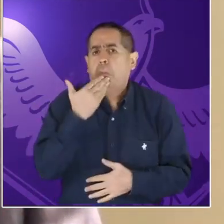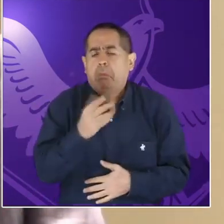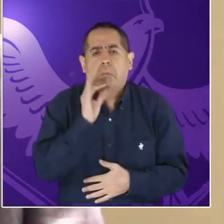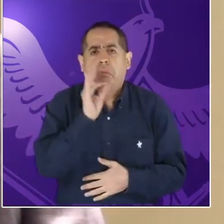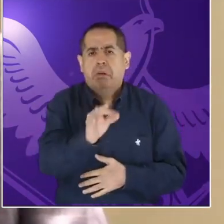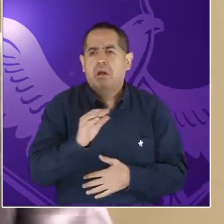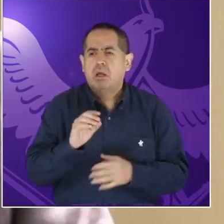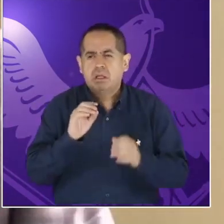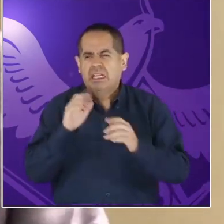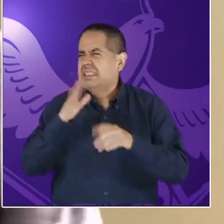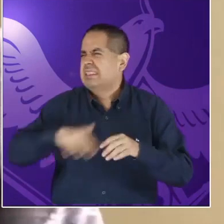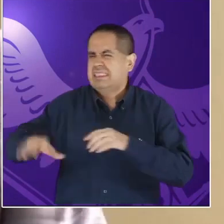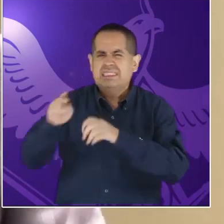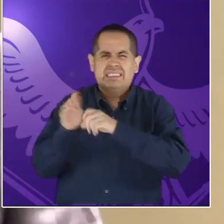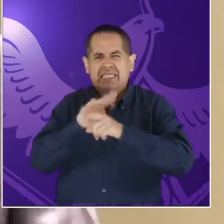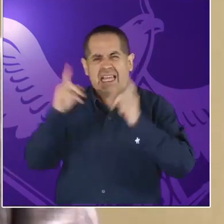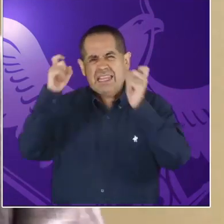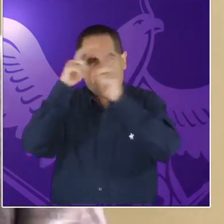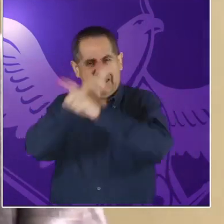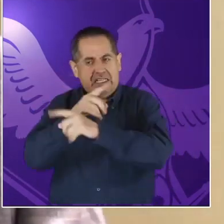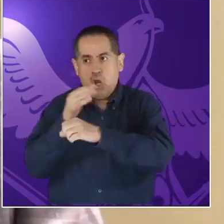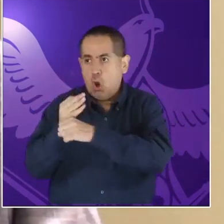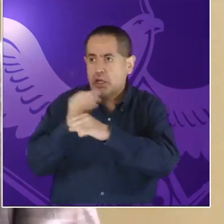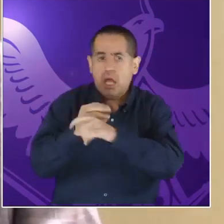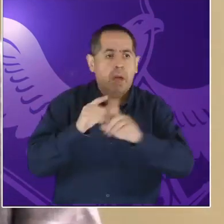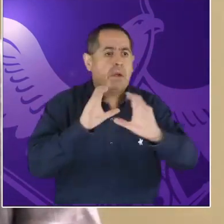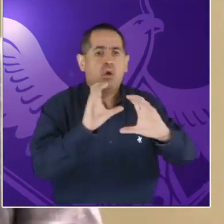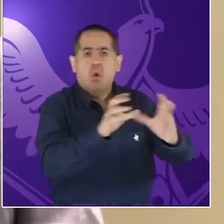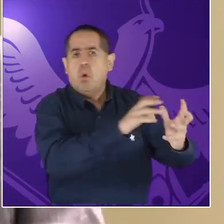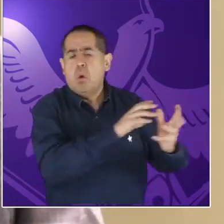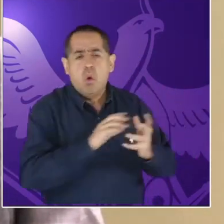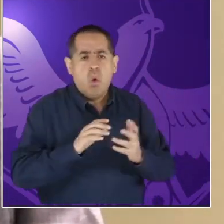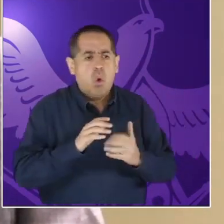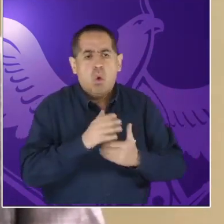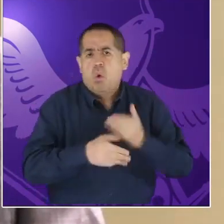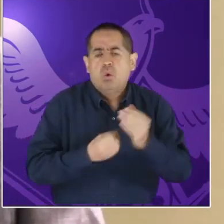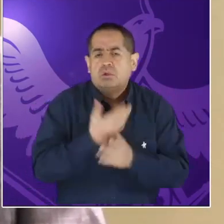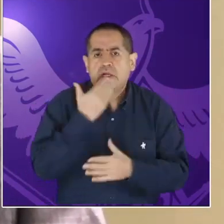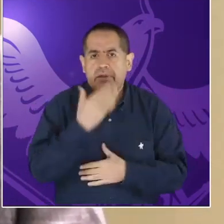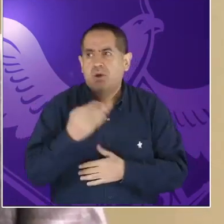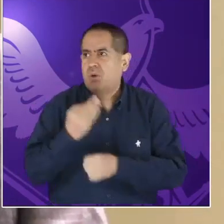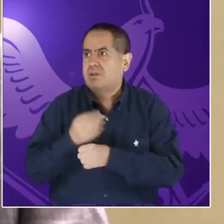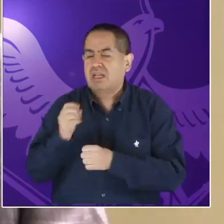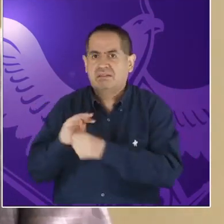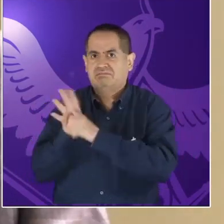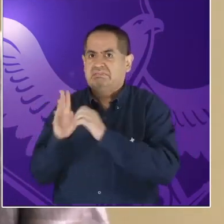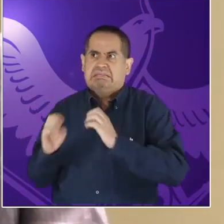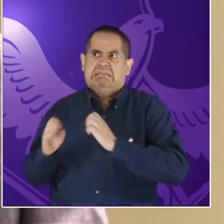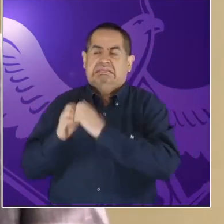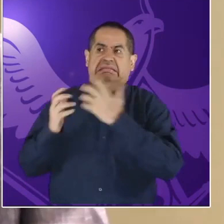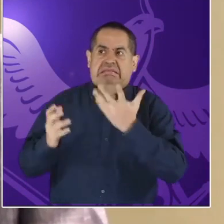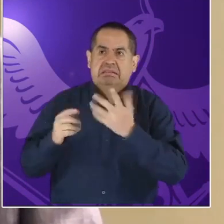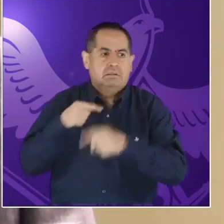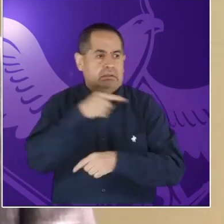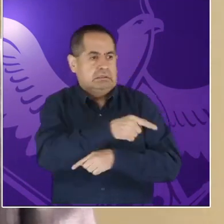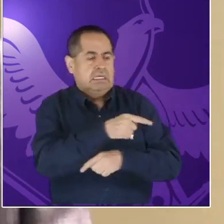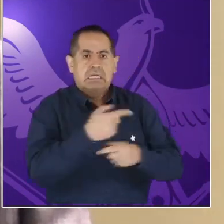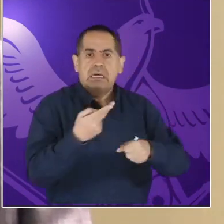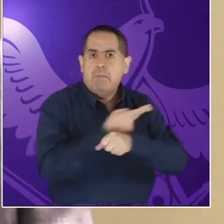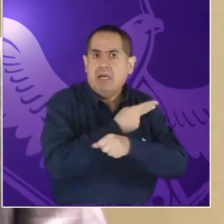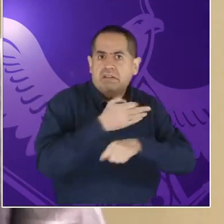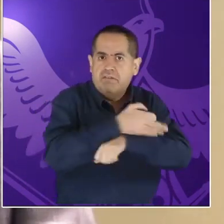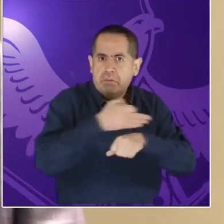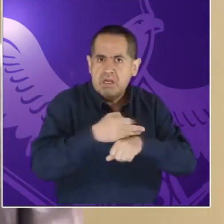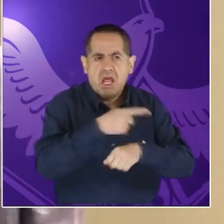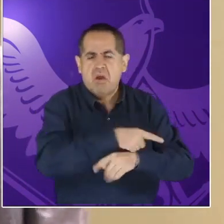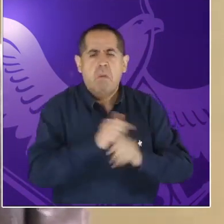repito, pues en medio de una complejidad tan terrible como la que estamos viviendo con esta emergencia sanitaria, bien.